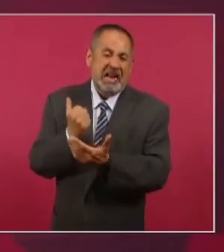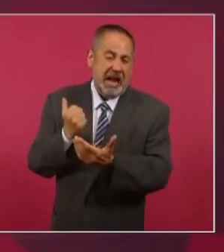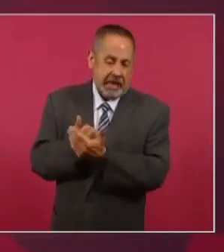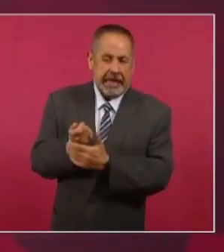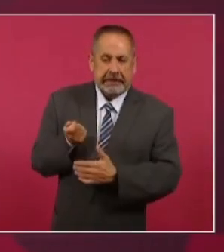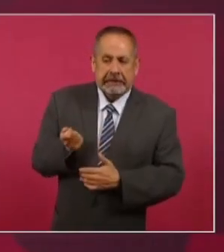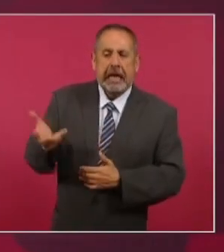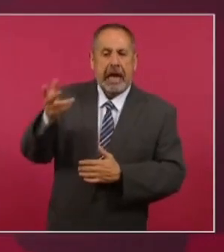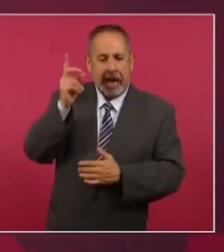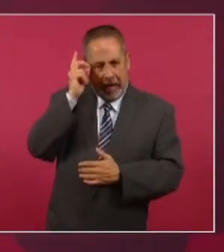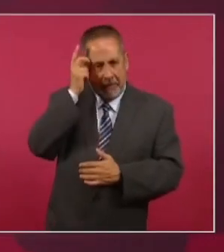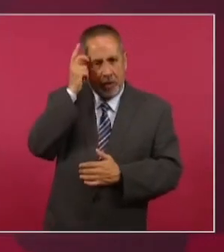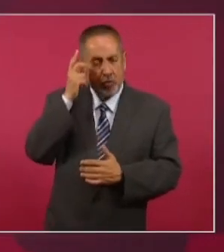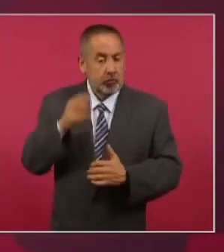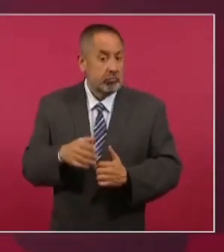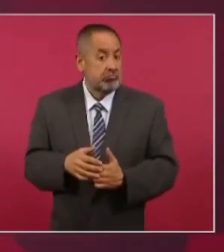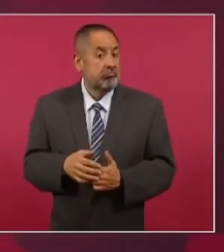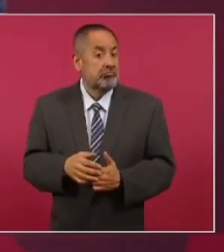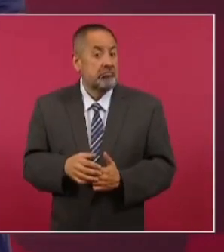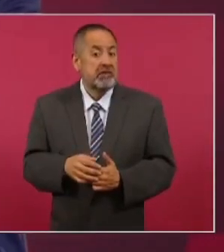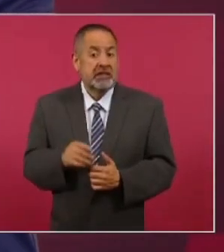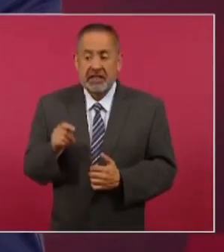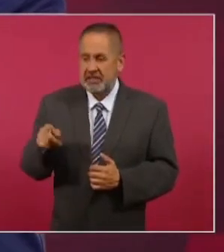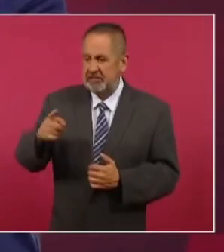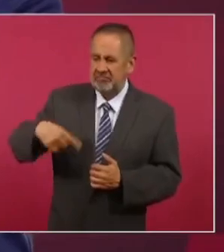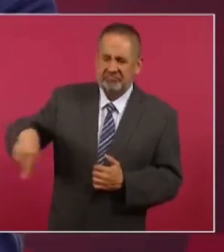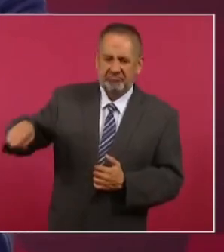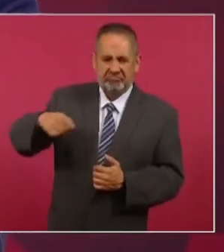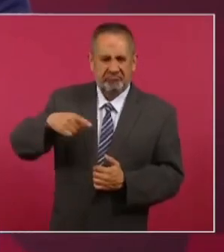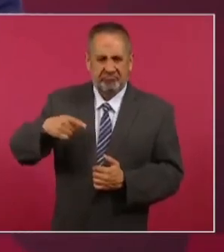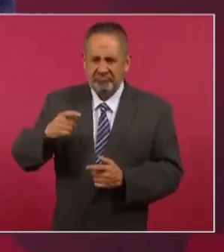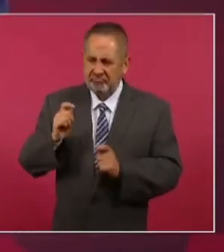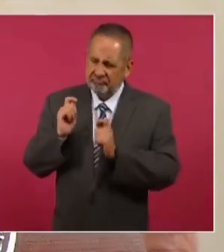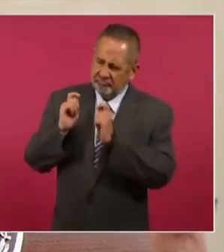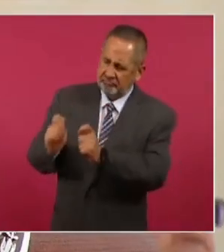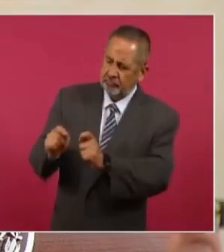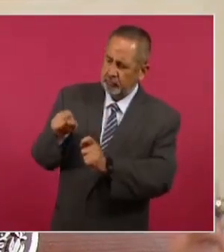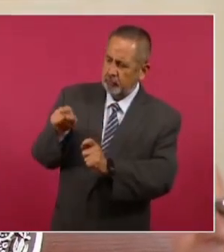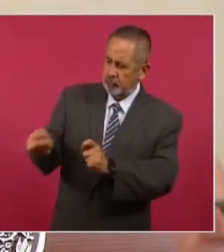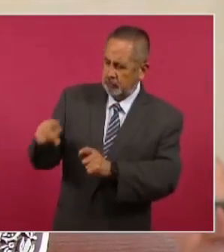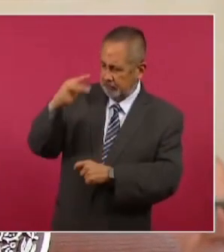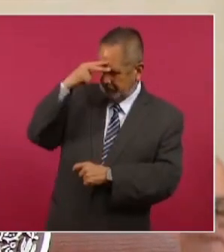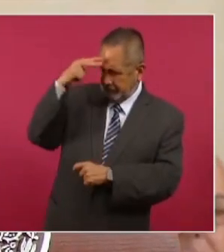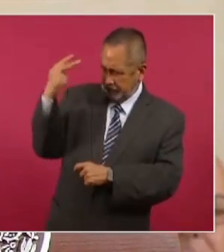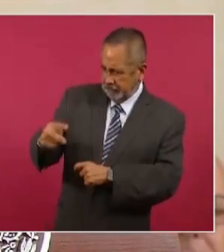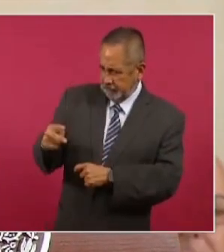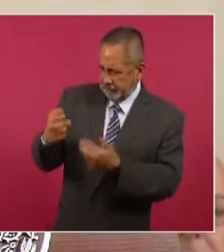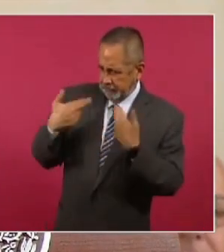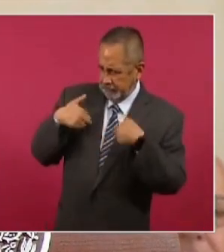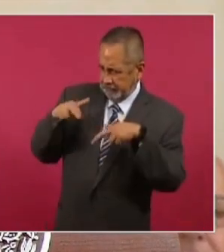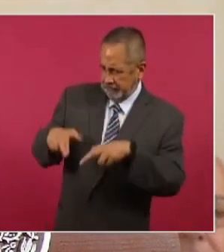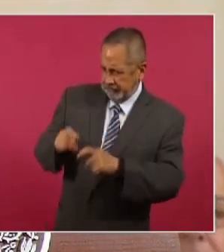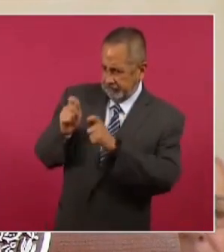representaron con mucha dignidad a México y le ganaron a Estados